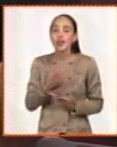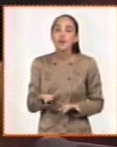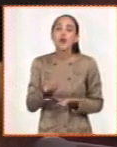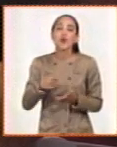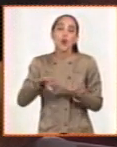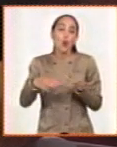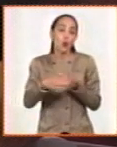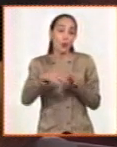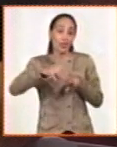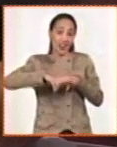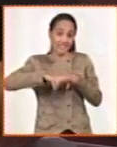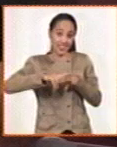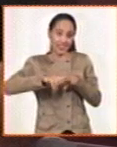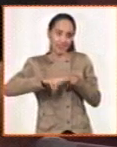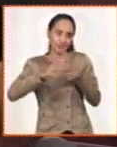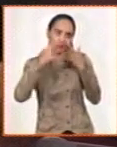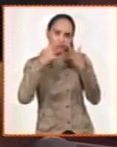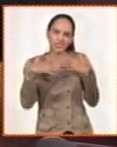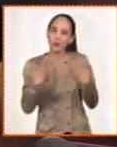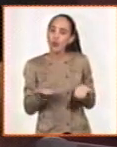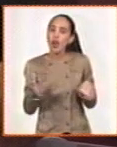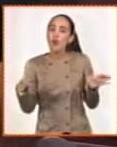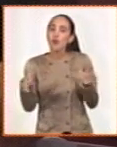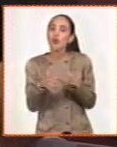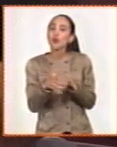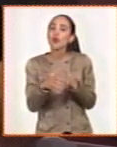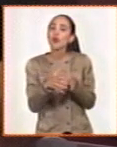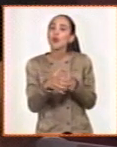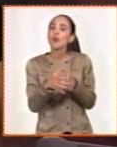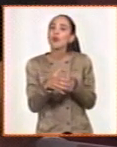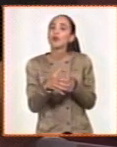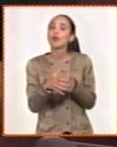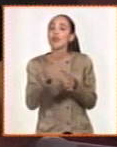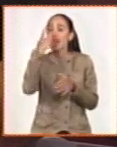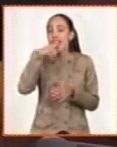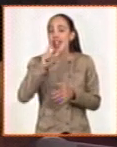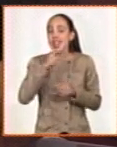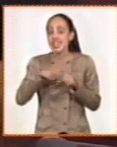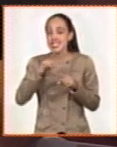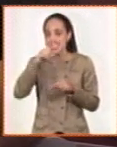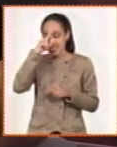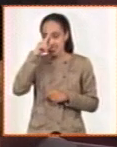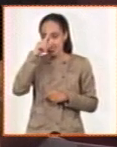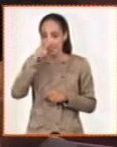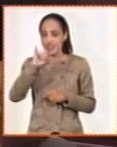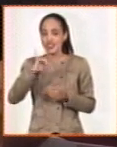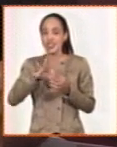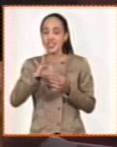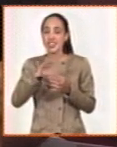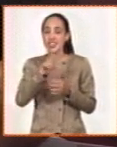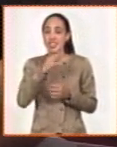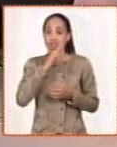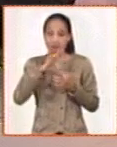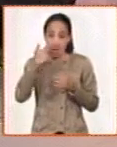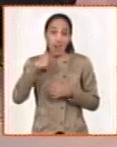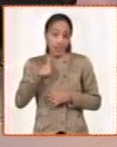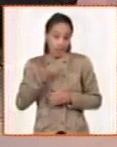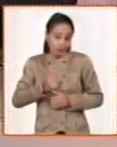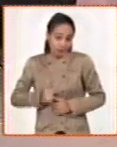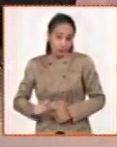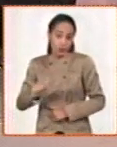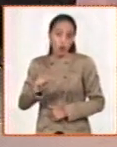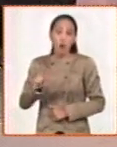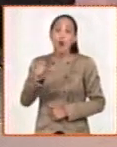habanero significativo, es el grupo que Alexis Díaz de Villegas encabezó. Alexis es de Cumanayagua. Es un homenaje a Alexis. Es un